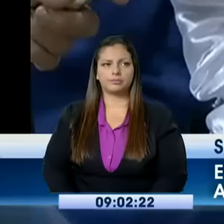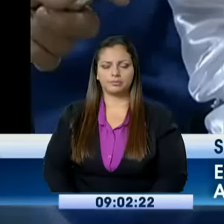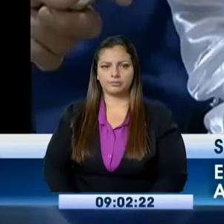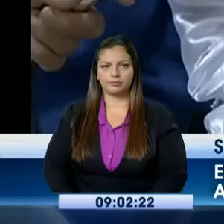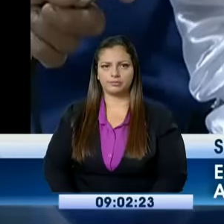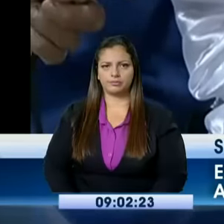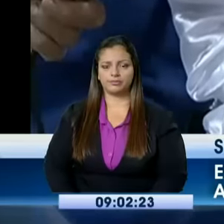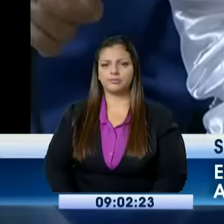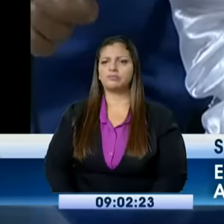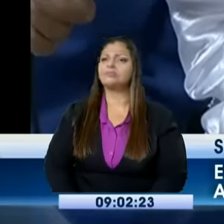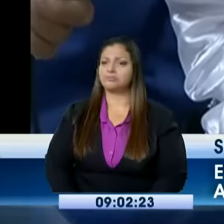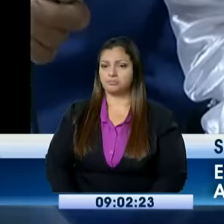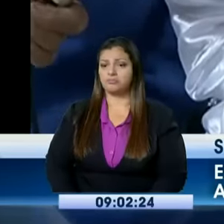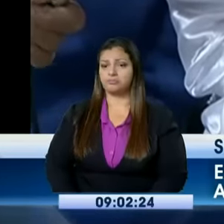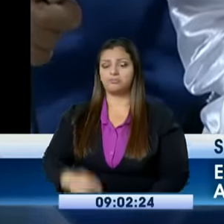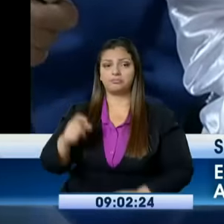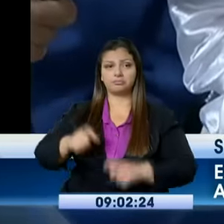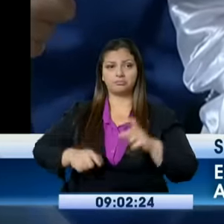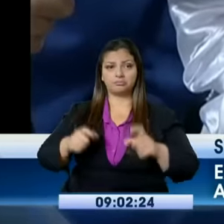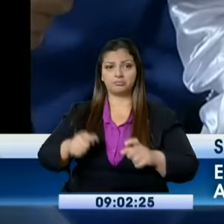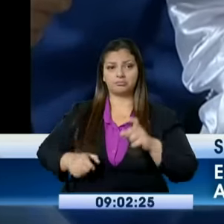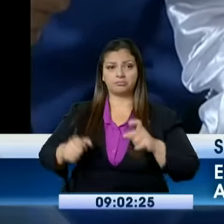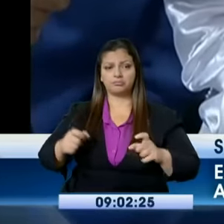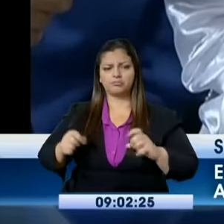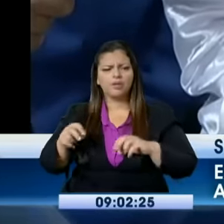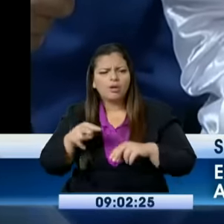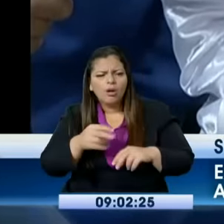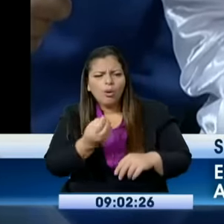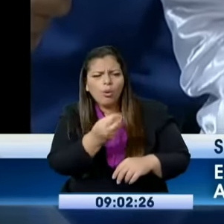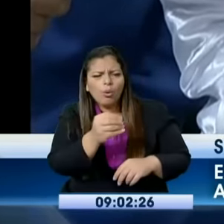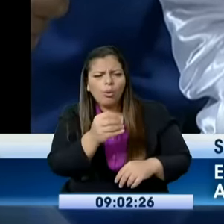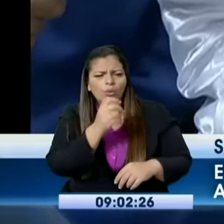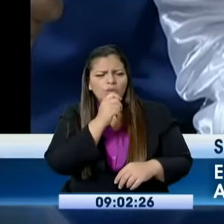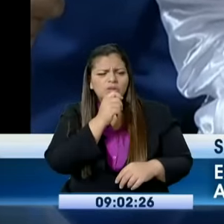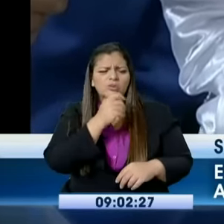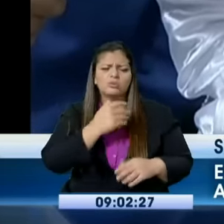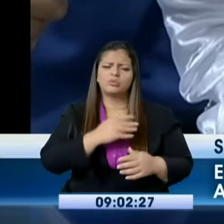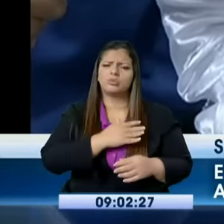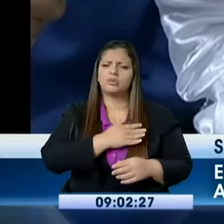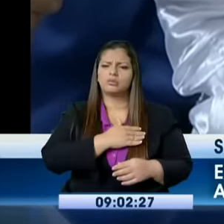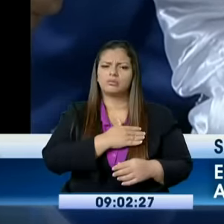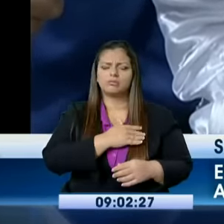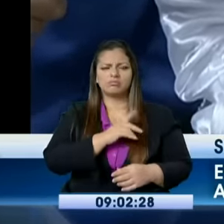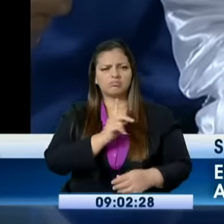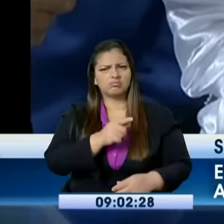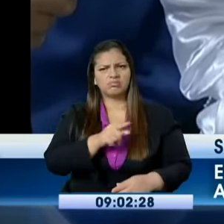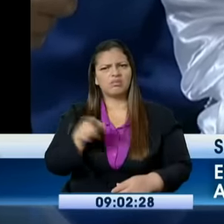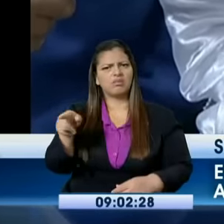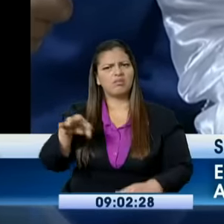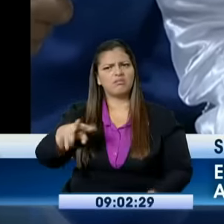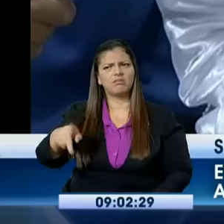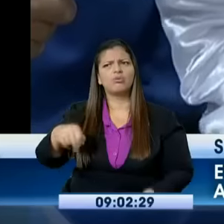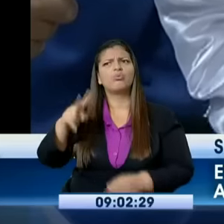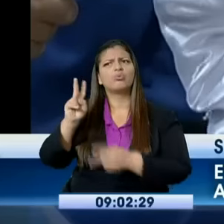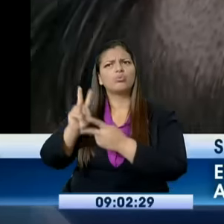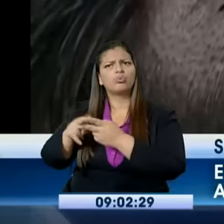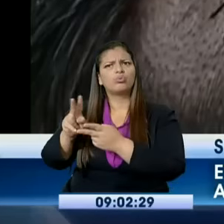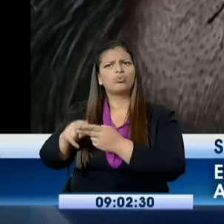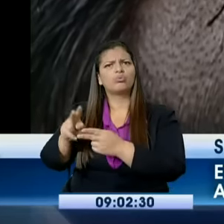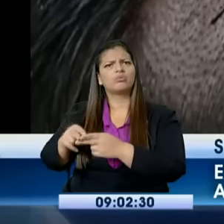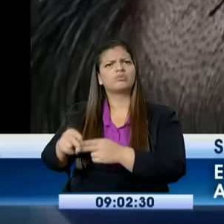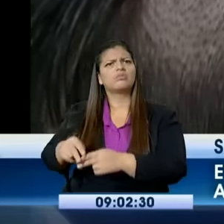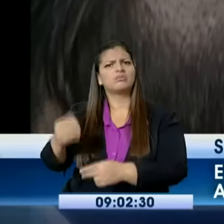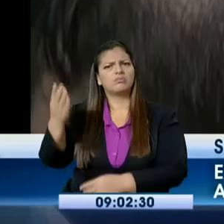los comentarios de las otras personas cuando ya lo vieron en el estado que estaba, dijeron de que él lo habían visto, pero él era estudiante el año pasado.